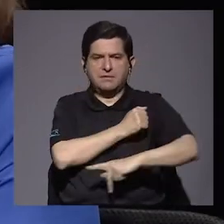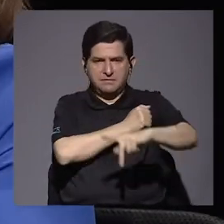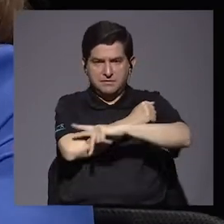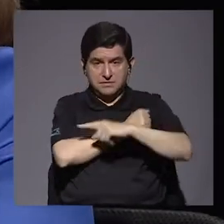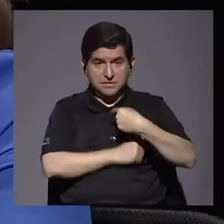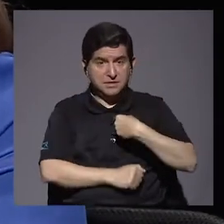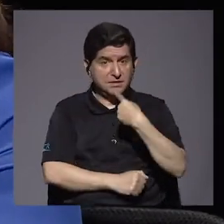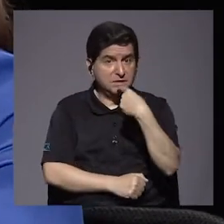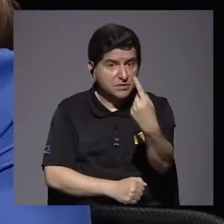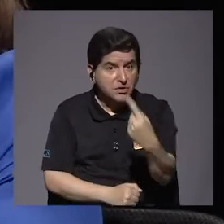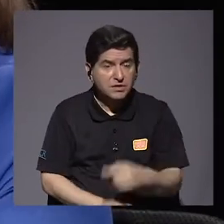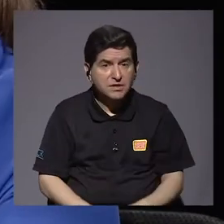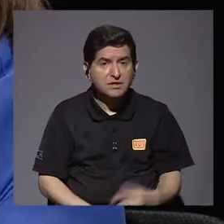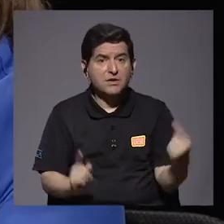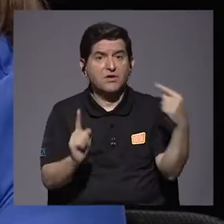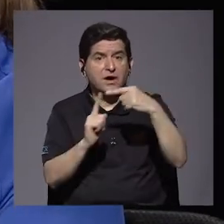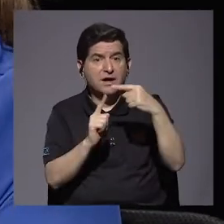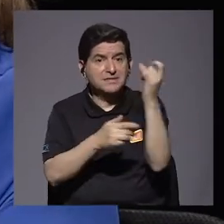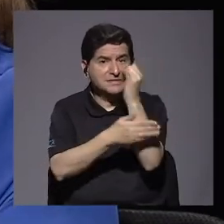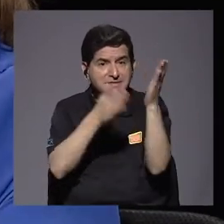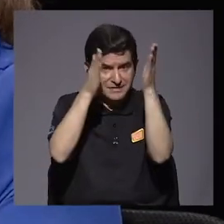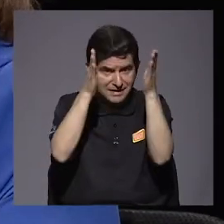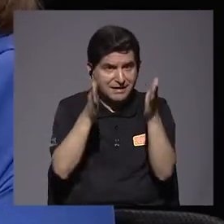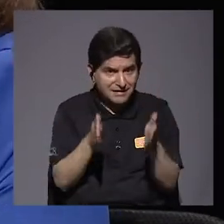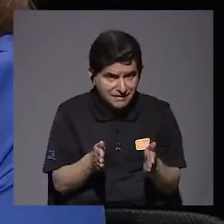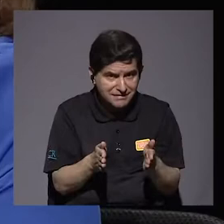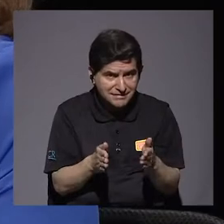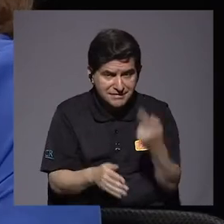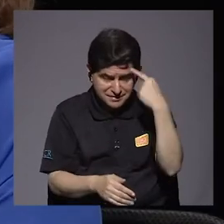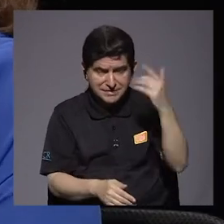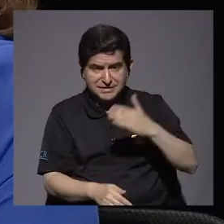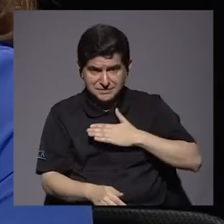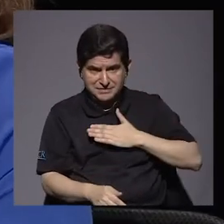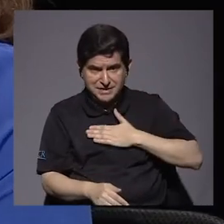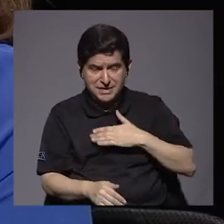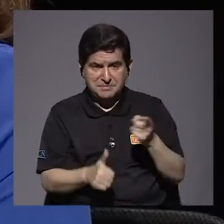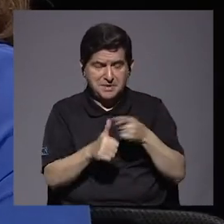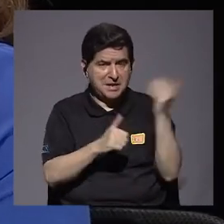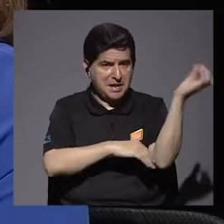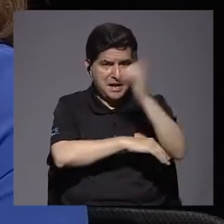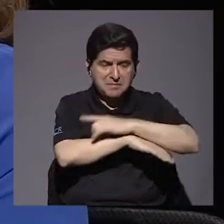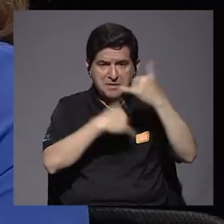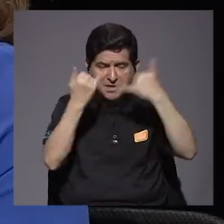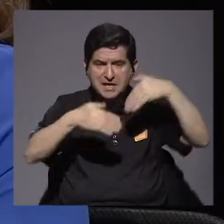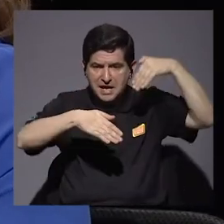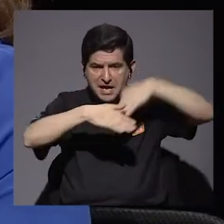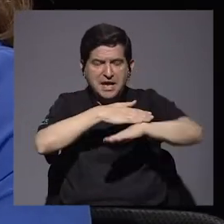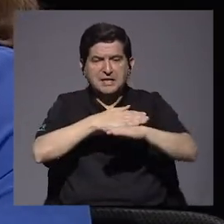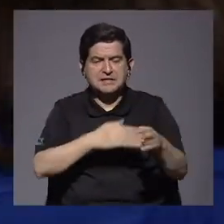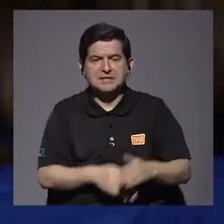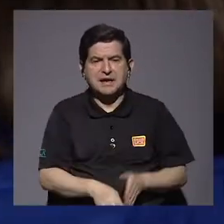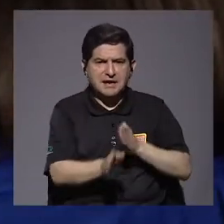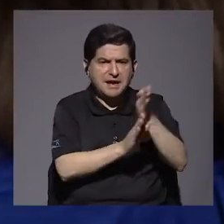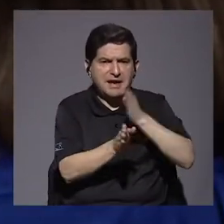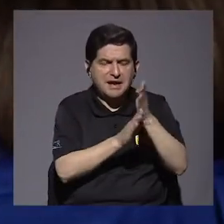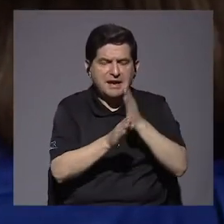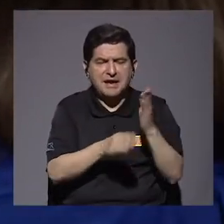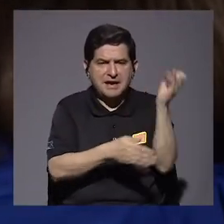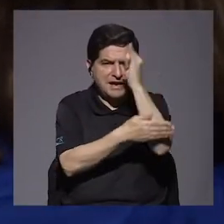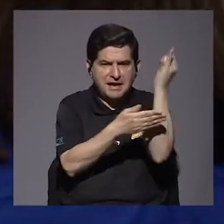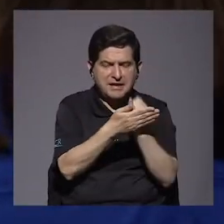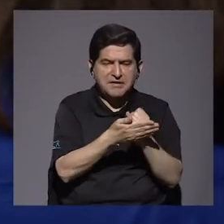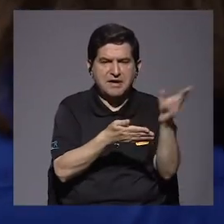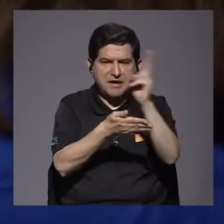estoy hablando incluso de los artistas, porque para mí son artistas desde el primer día que entran a la carrera de artes en la